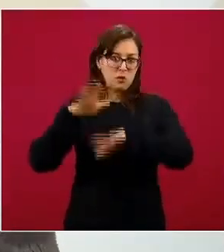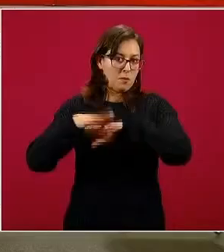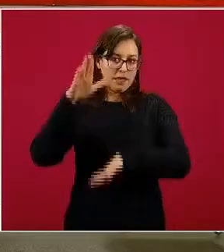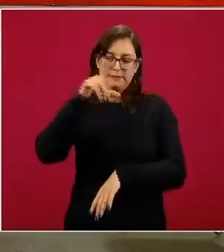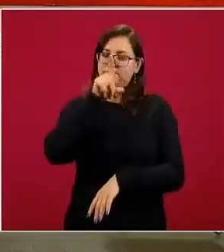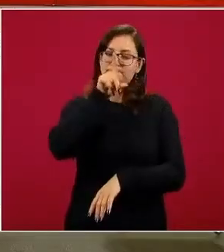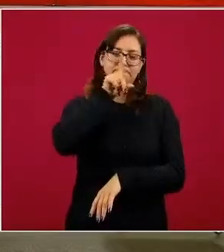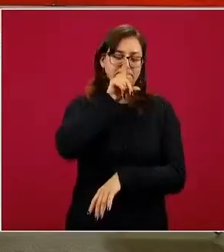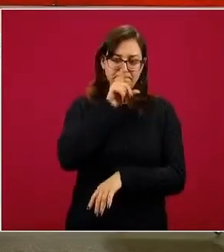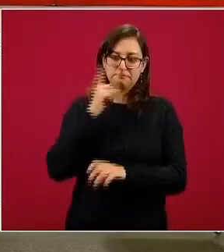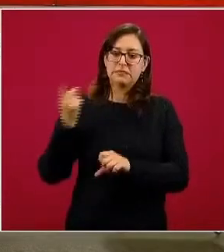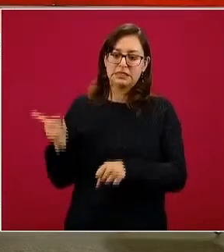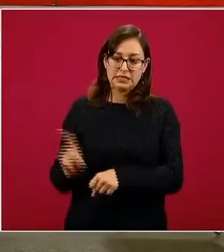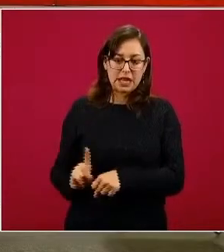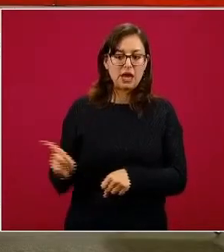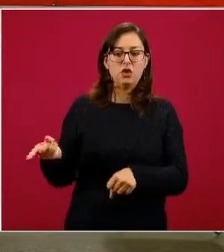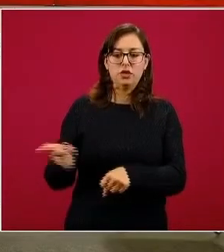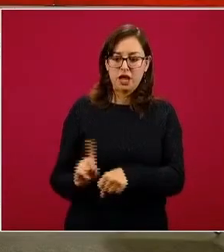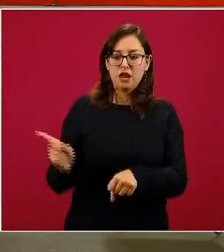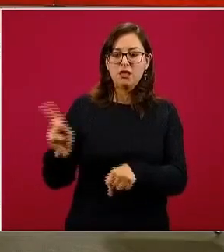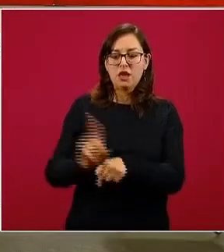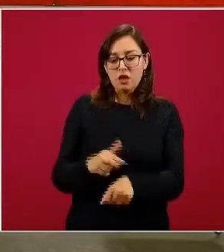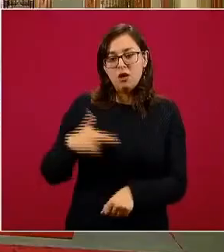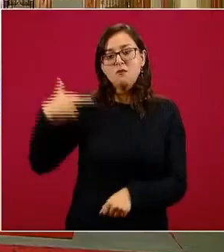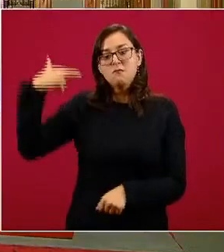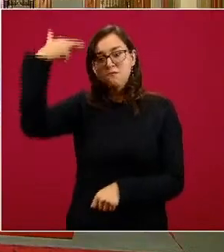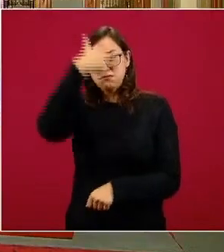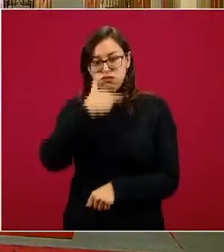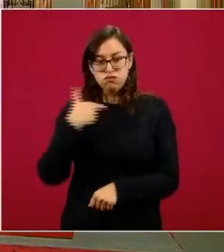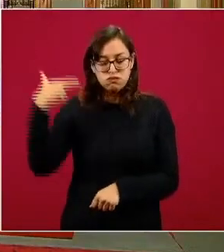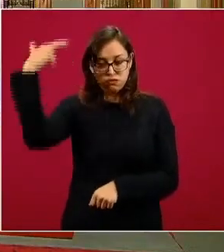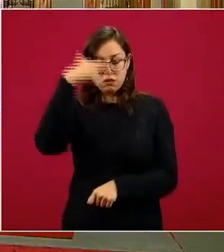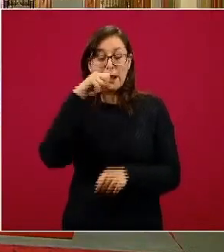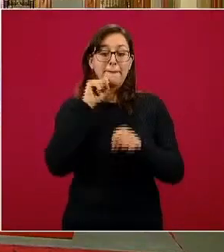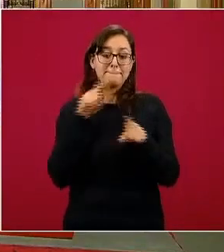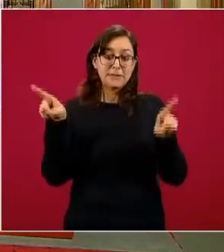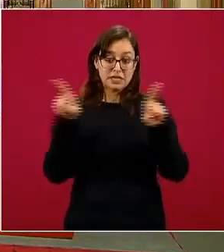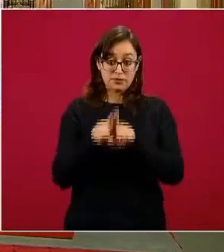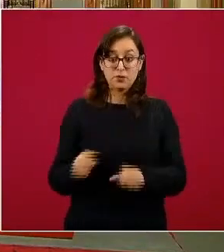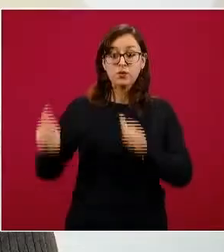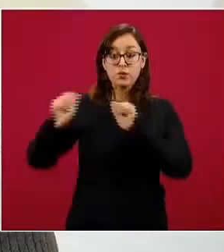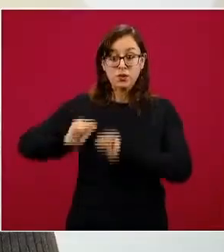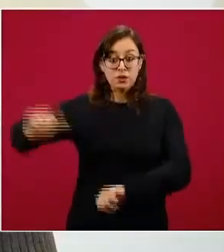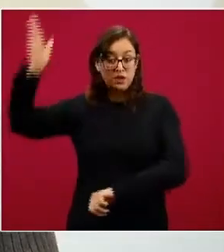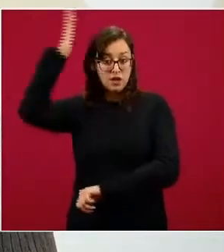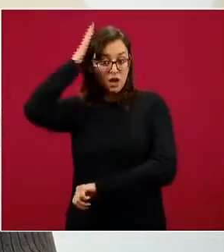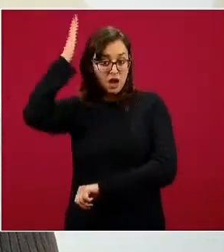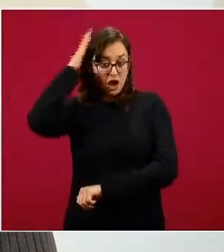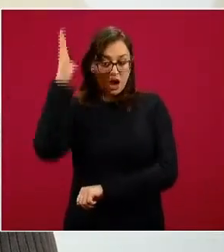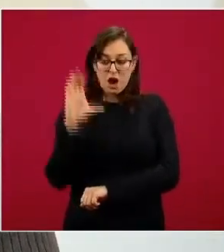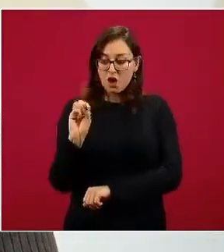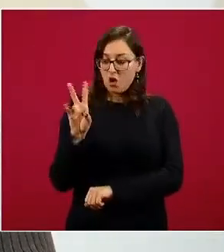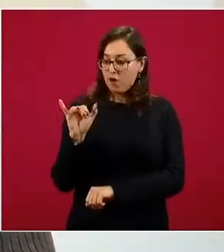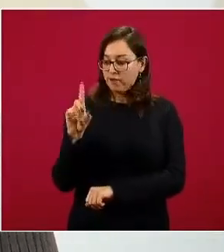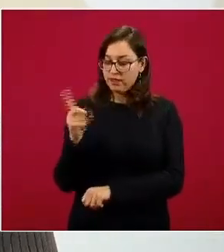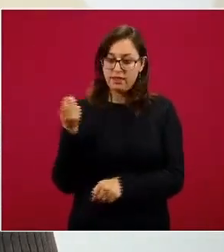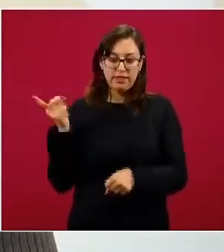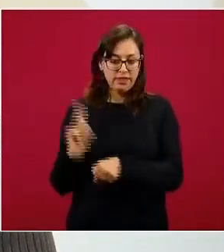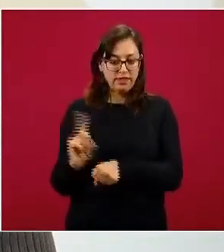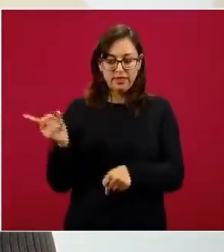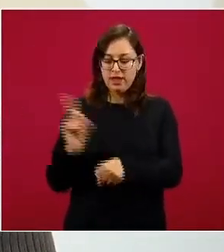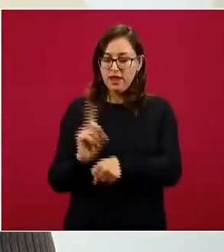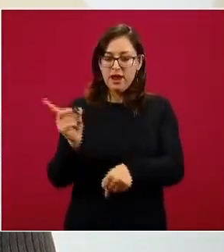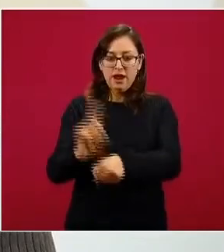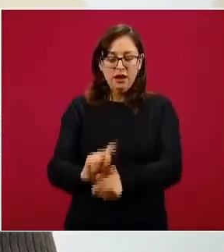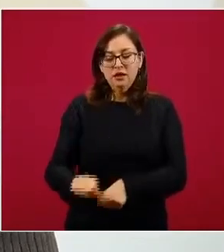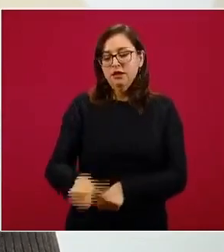se revisa día con todas las entidades. El Comando Central Unificado COVID-19 sesiona todos los días a las